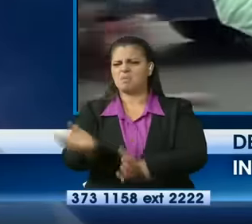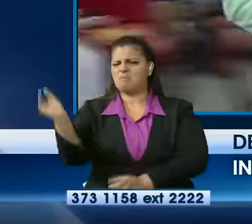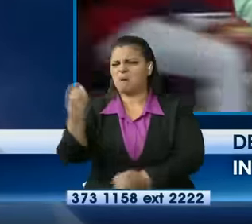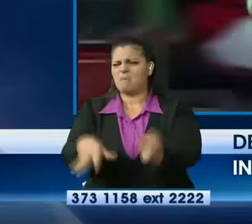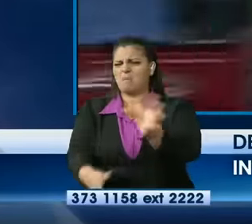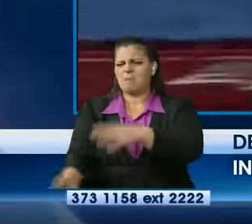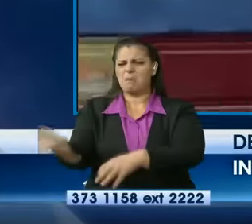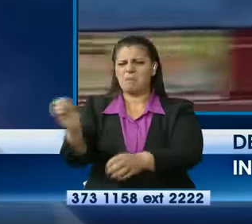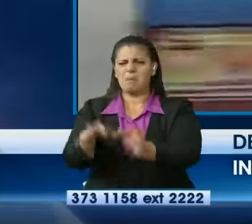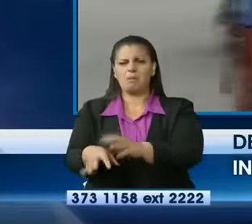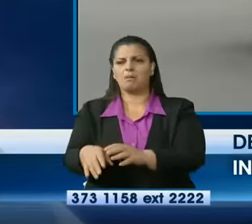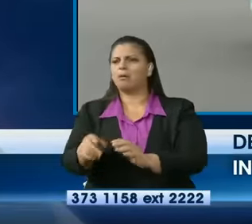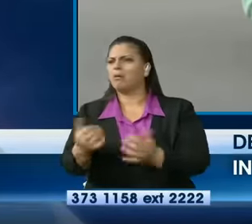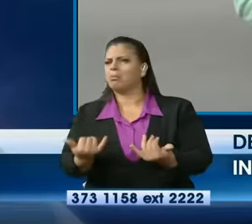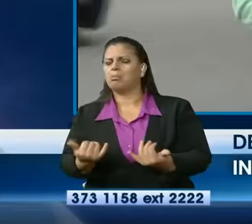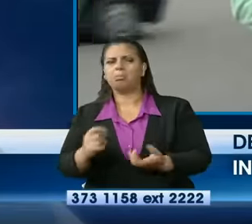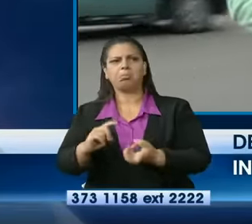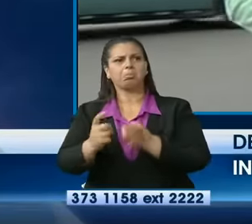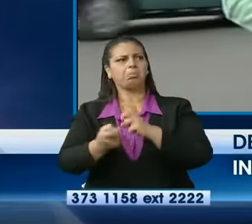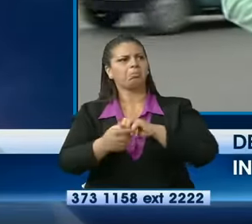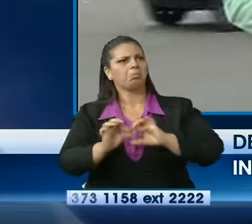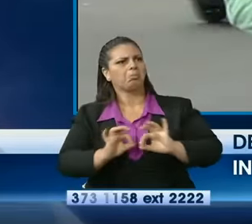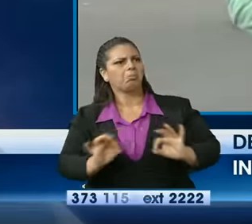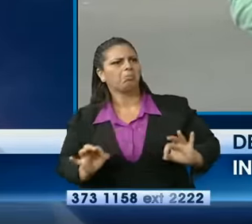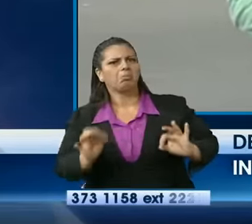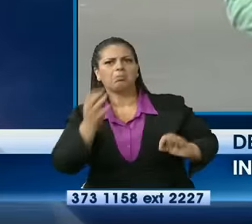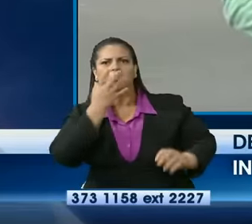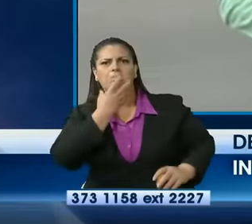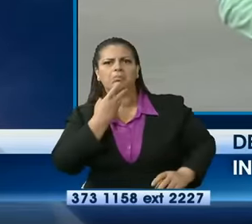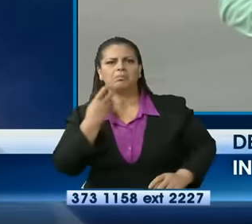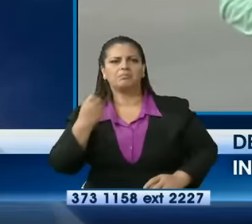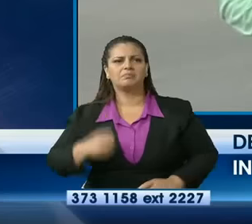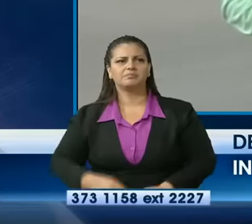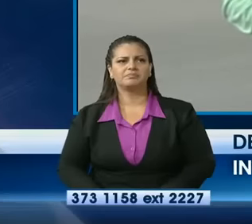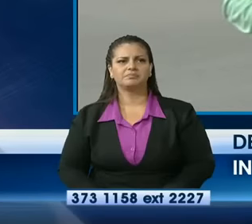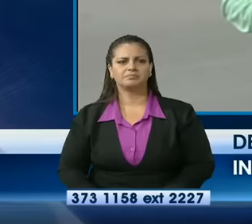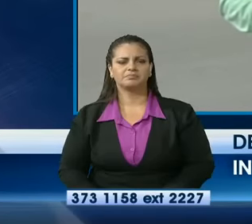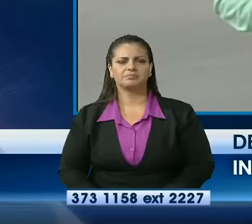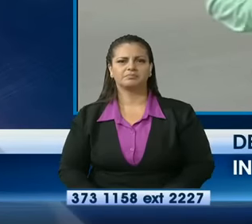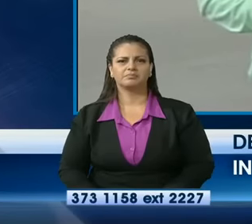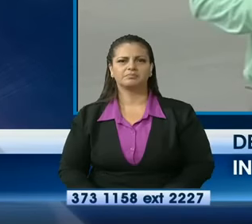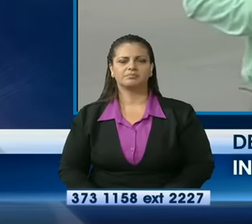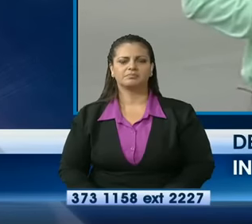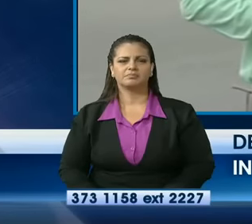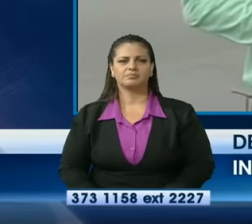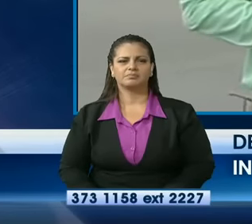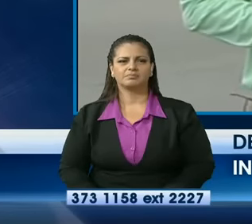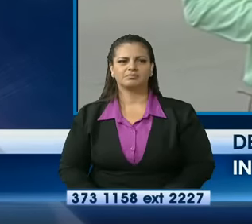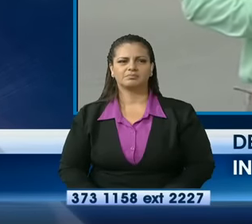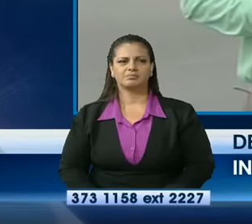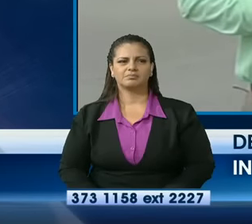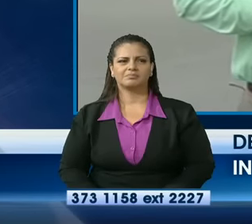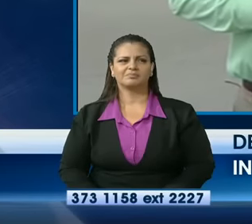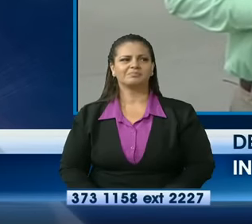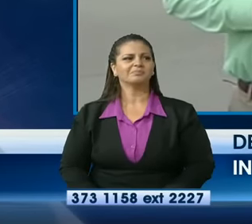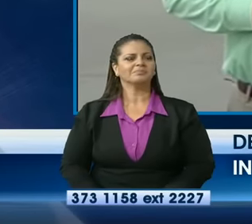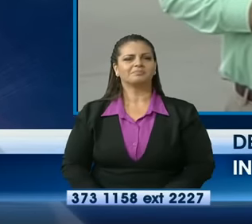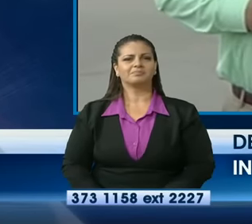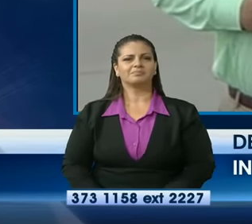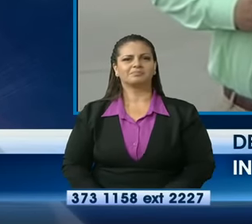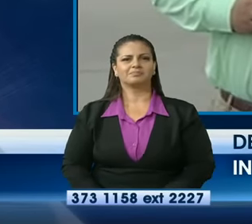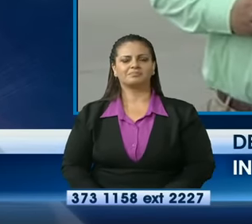diferente, ojalá que esto se mantenga, sobre todo presencia policial en esta zona que es vulnerable, vamos a decirlo así,